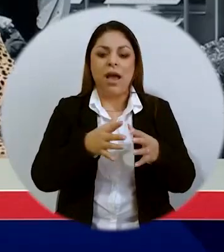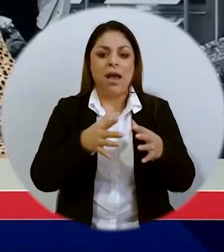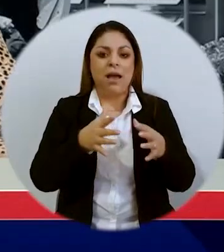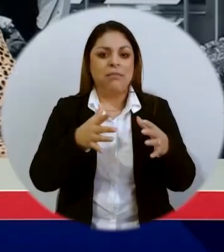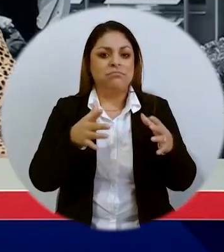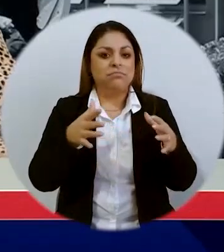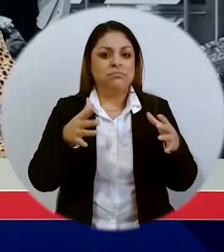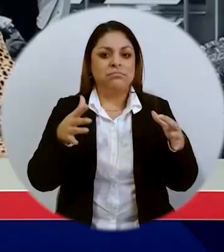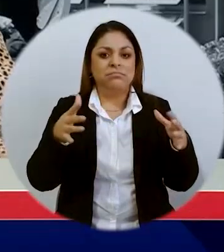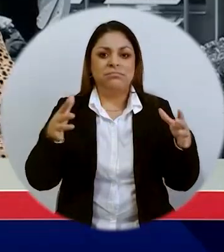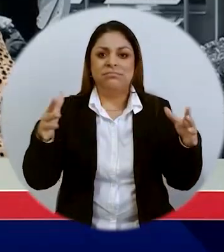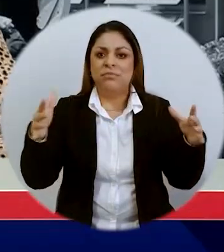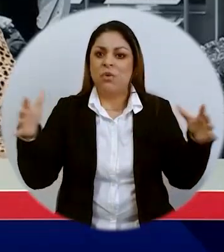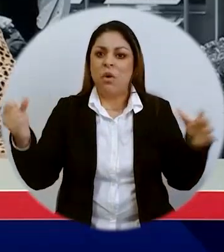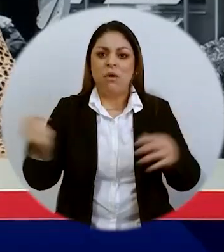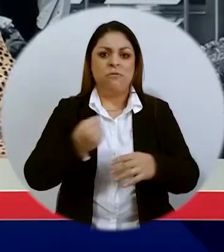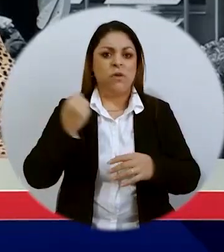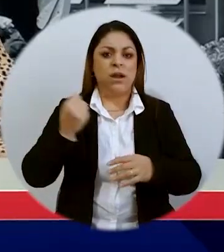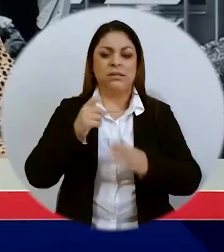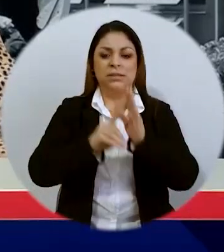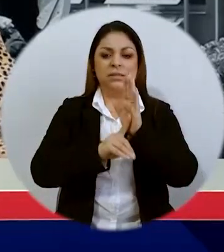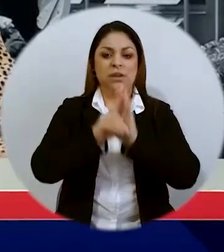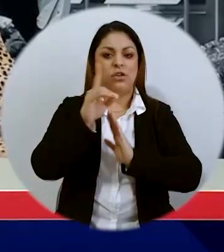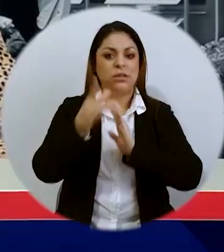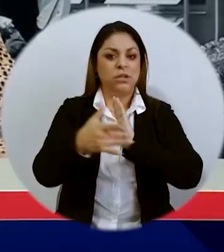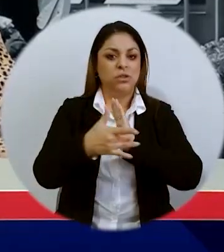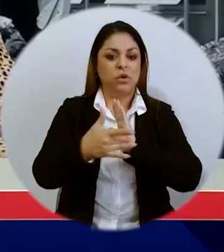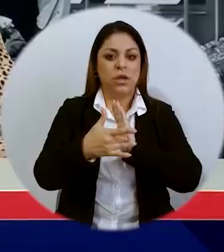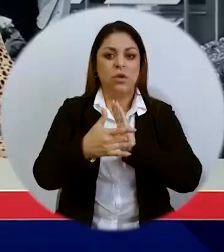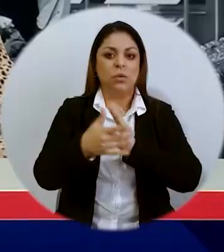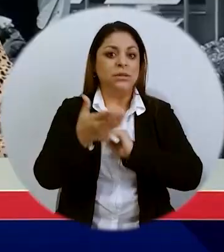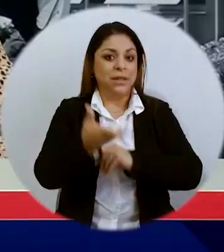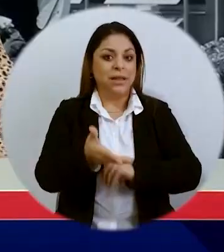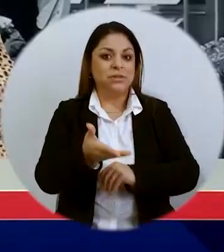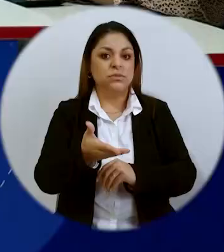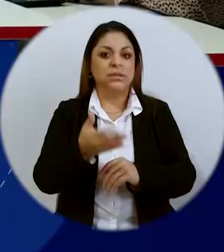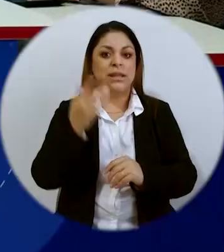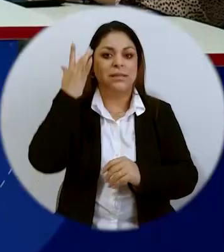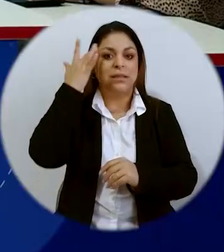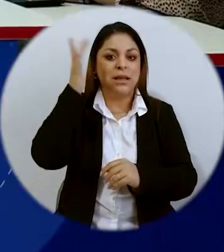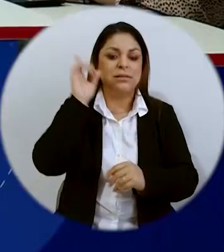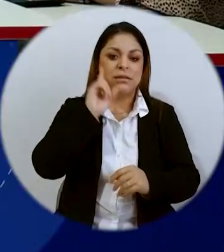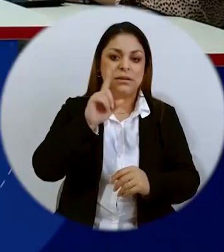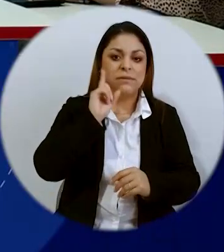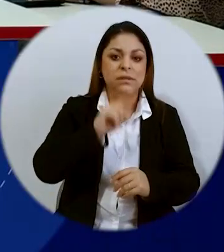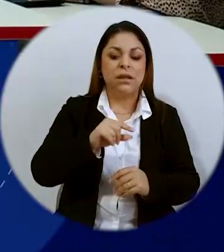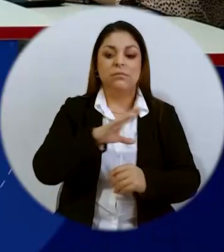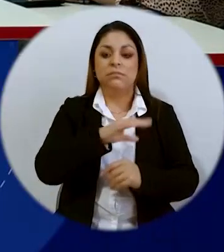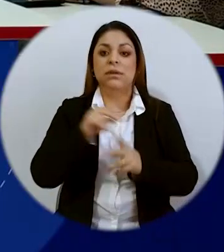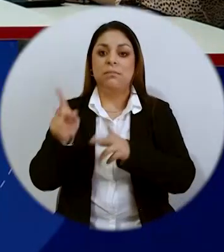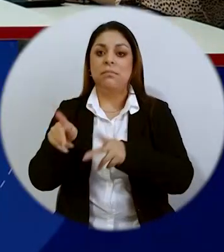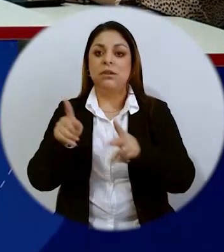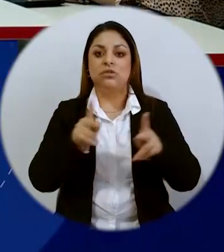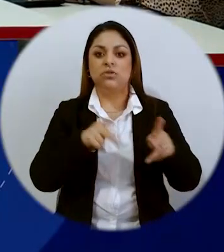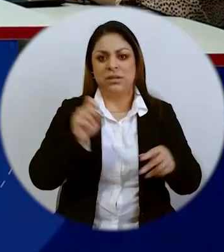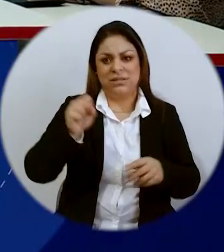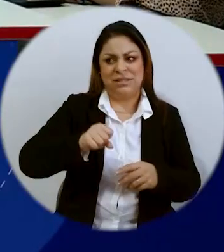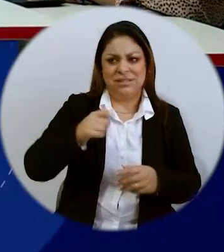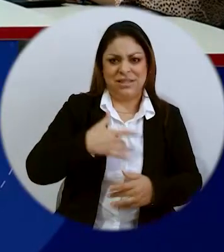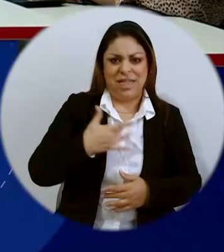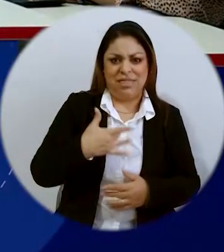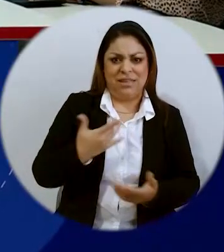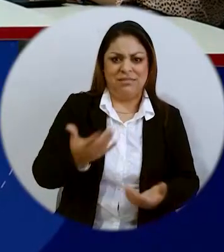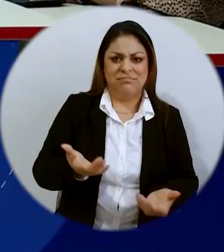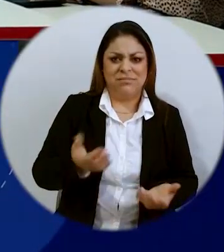vertiginosamente y exponencialmente el desarrollo tecnológico a nivel de esta tecnología de inteligencia artificial, y